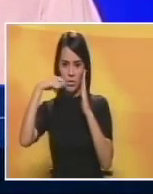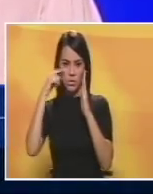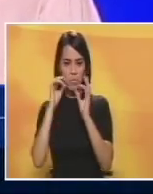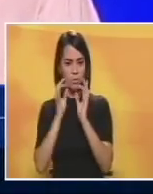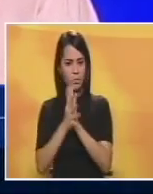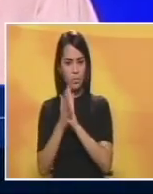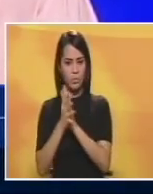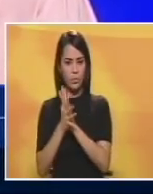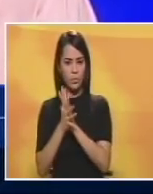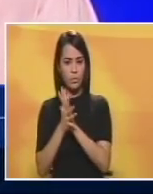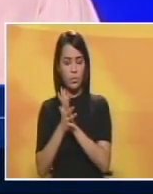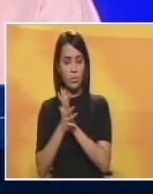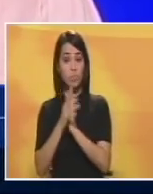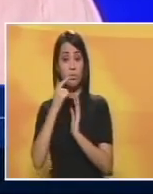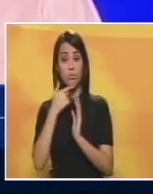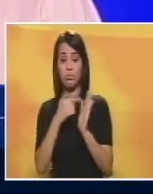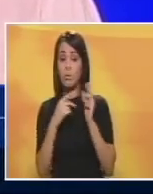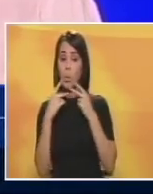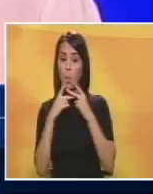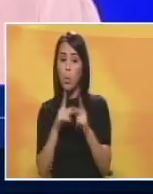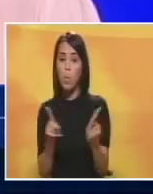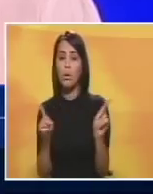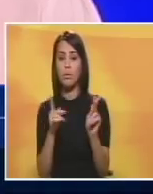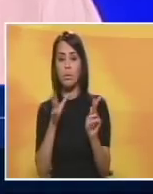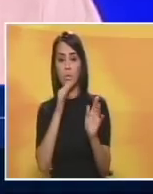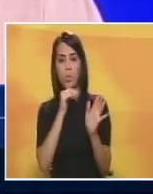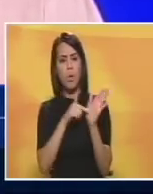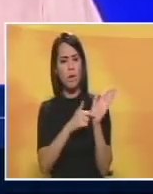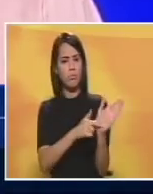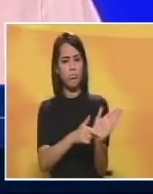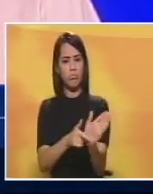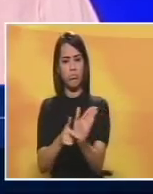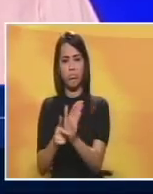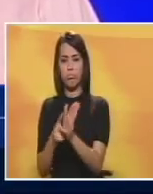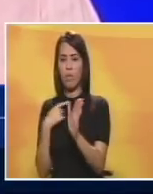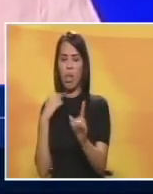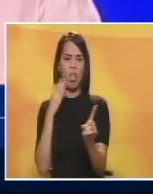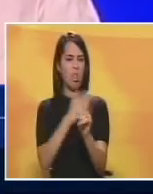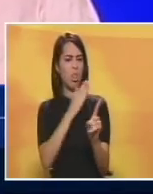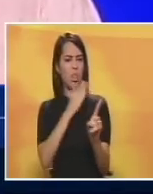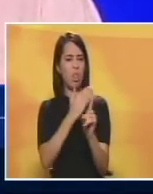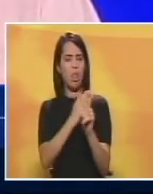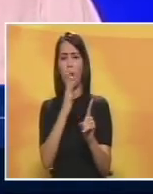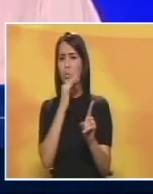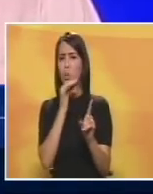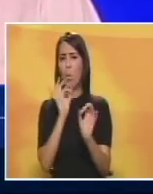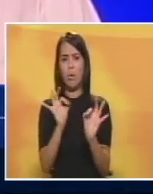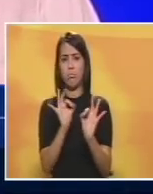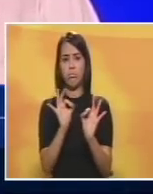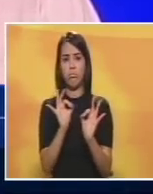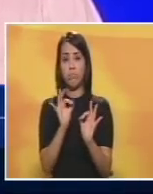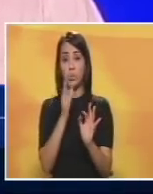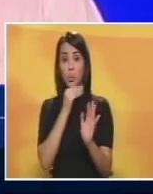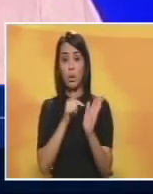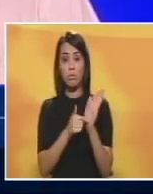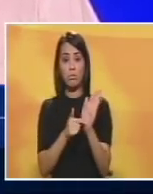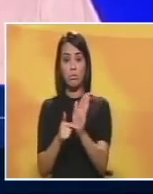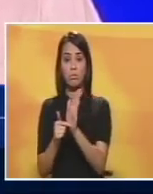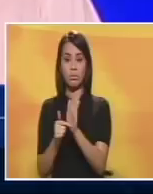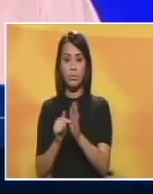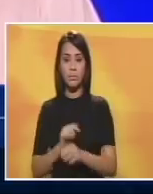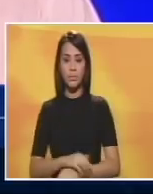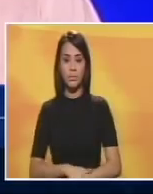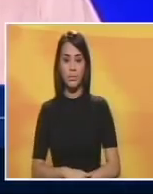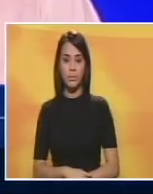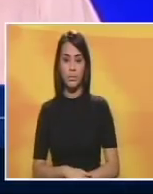dar fe pública de que no ha habido ningún maltrato. Él no muestra síntomas ni